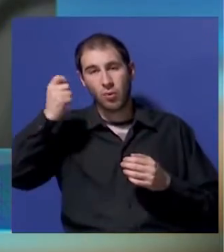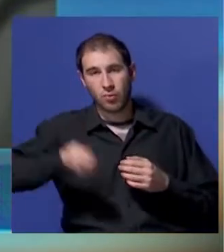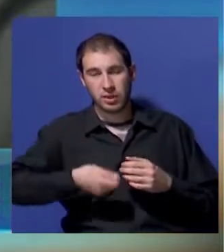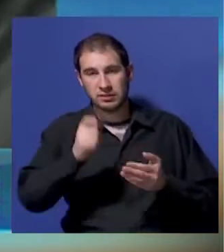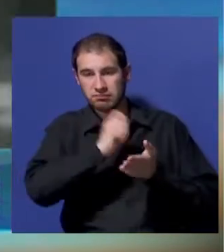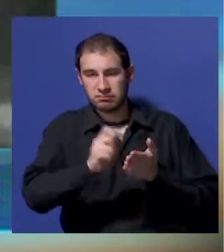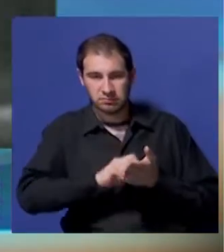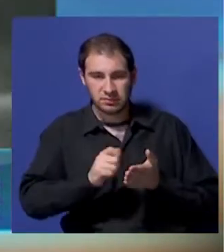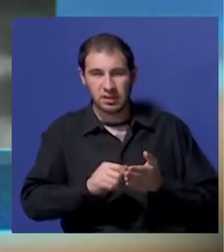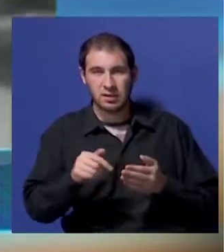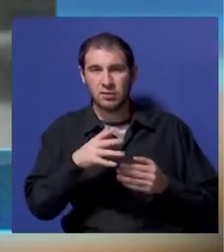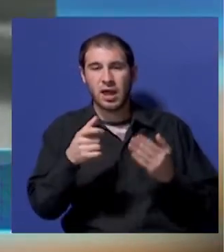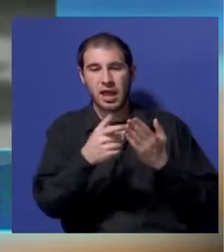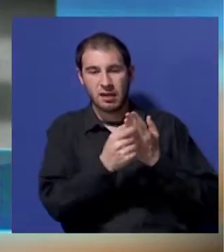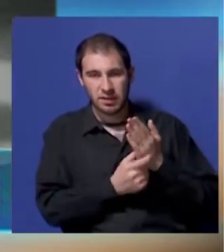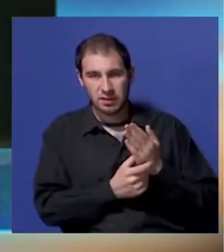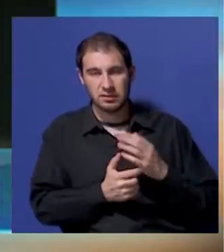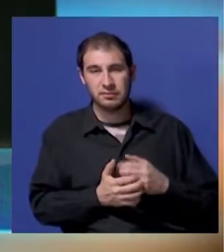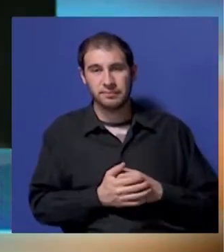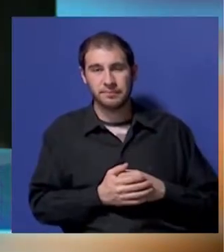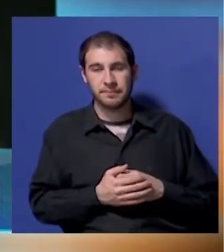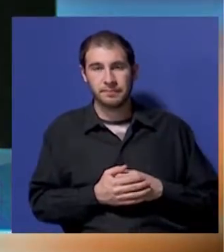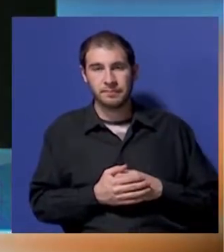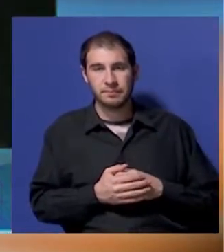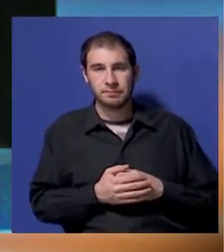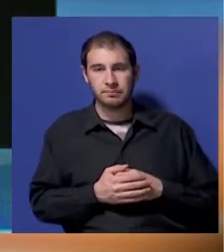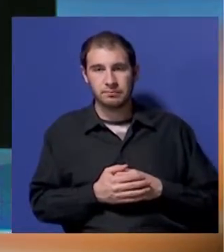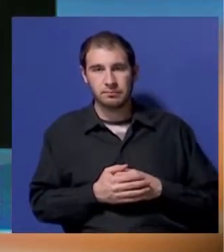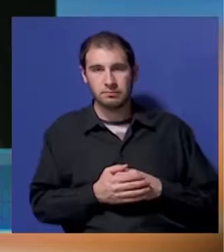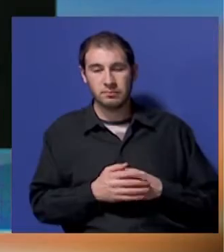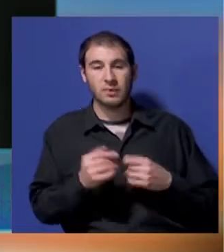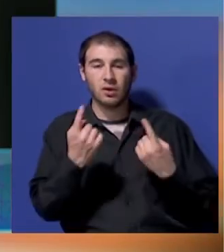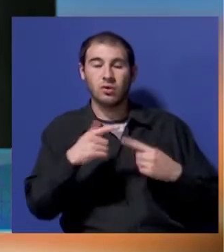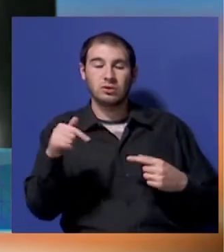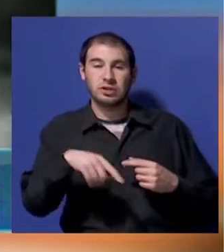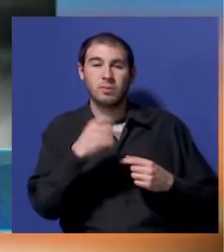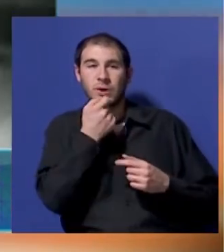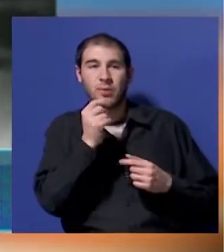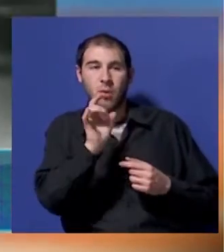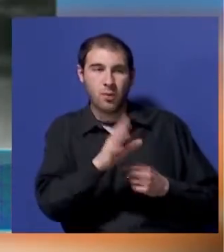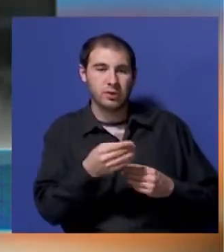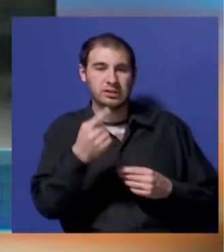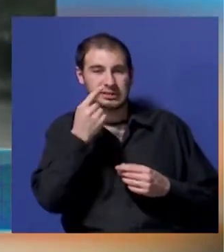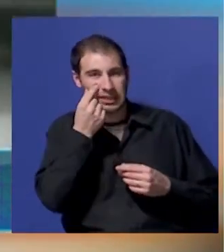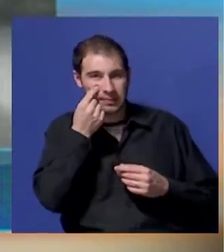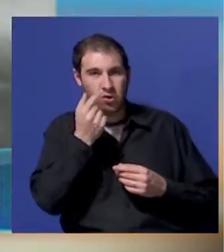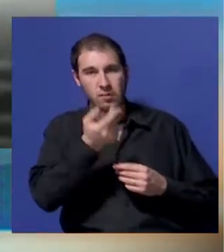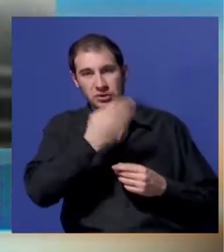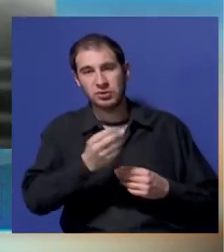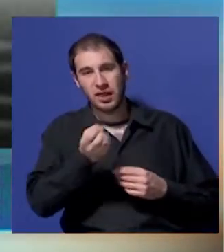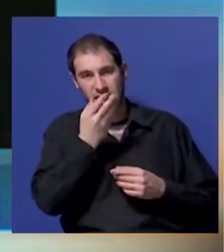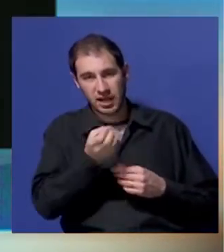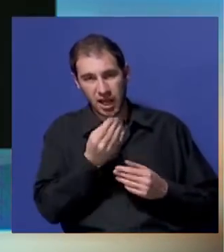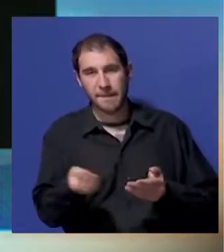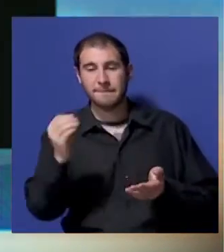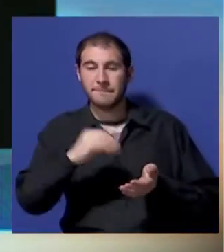en los expedientes. No es incluso algo que tenga que ver no solamente con los testimonios de las víctimas, sino